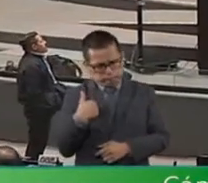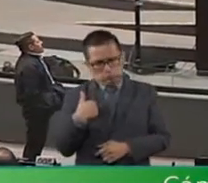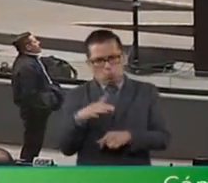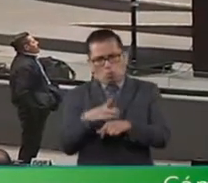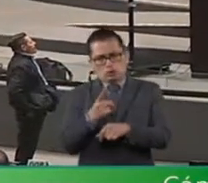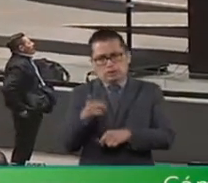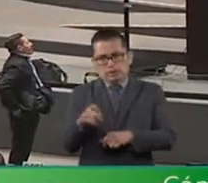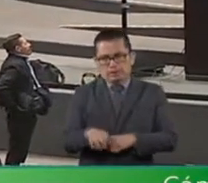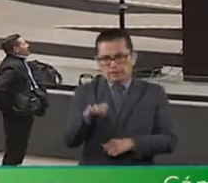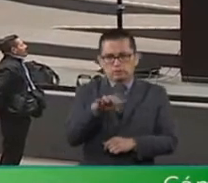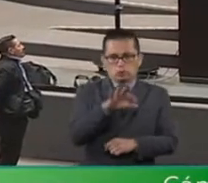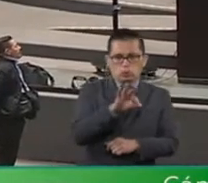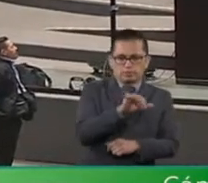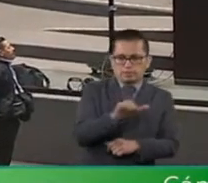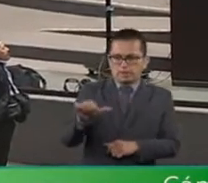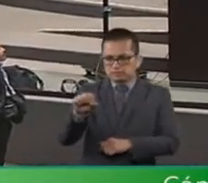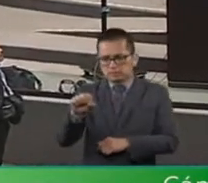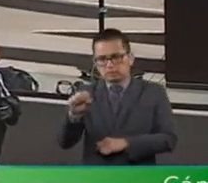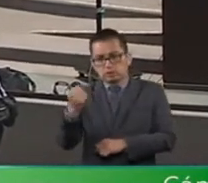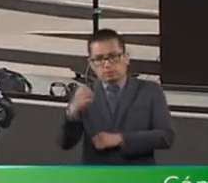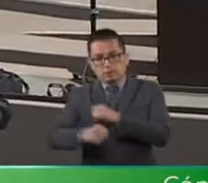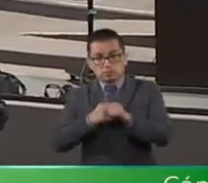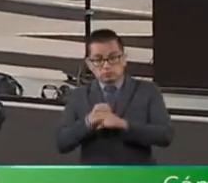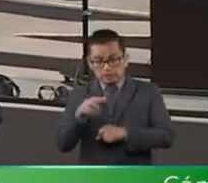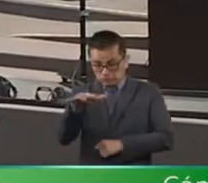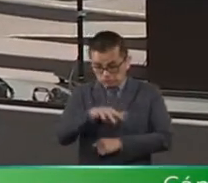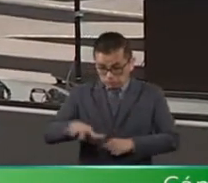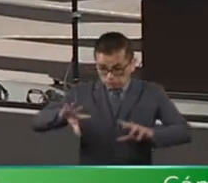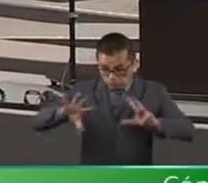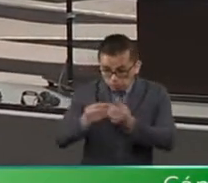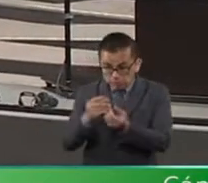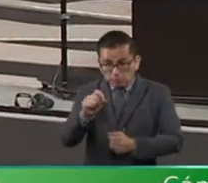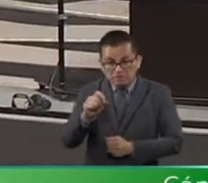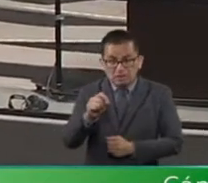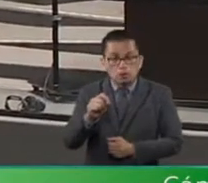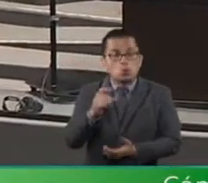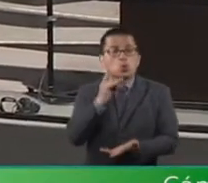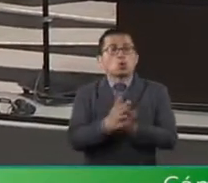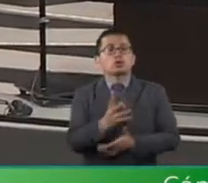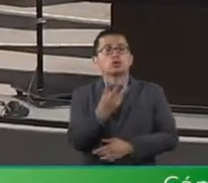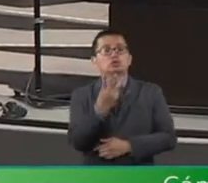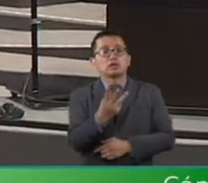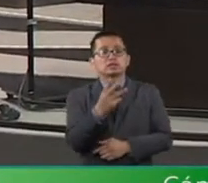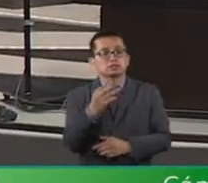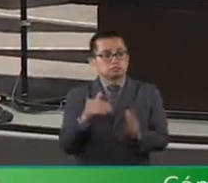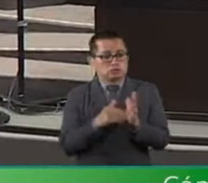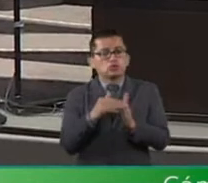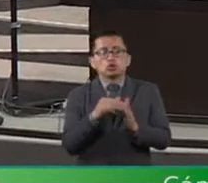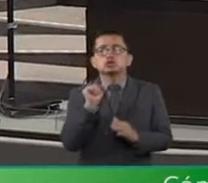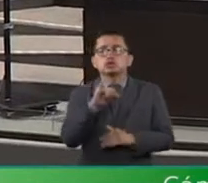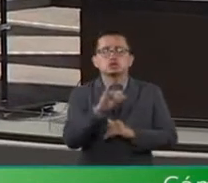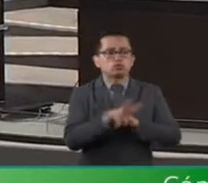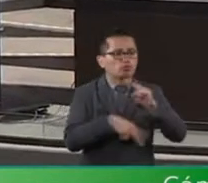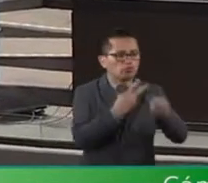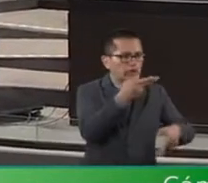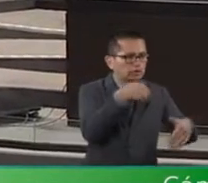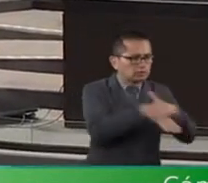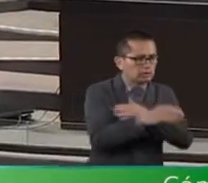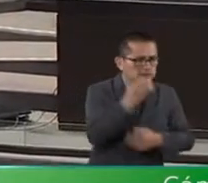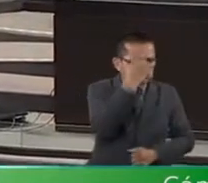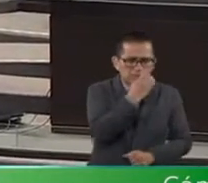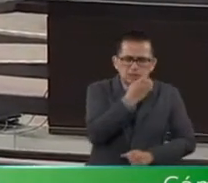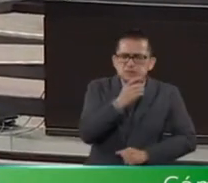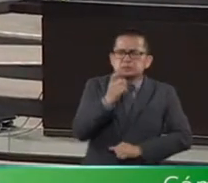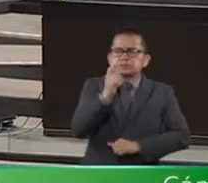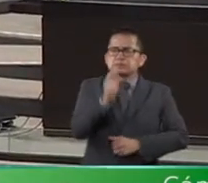69, solo 3 millones se la hicieron. Es decir, 17 millones de mujeres que debieron de haberse hecho